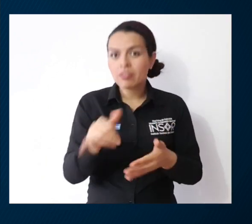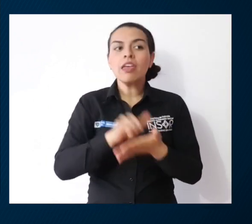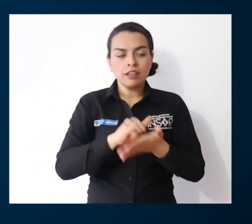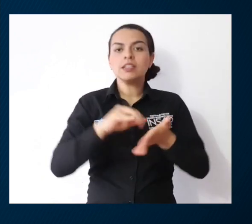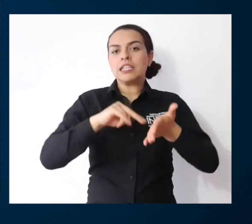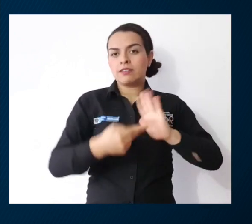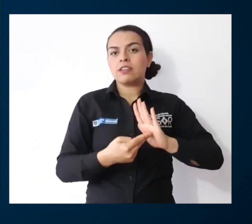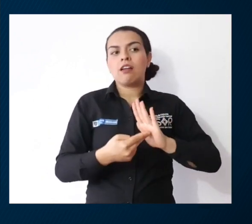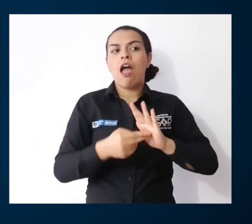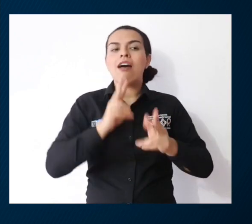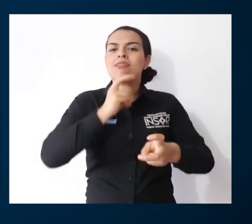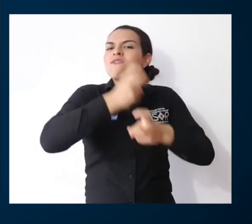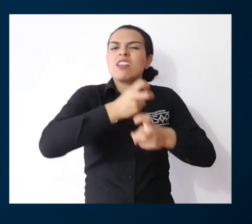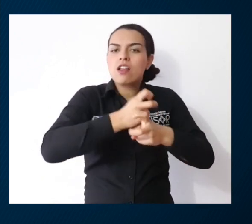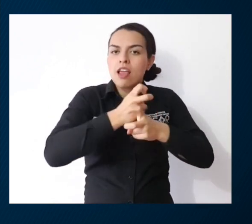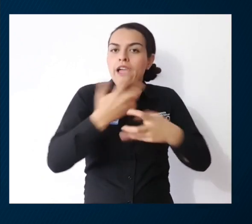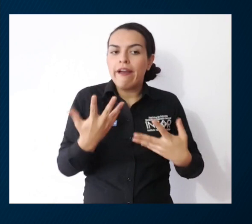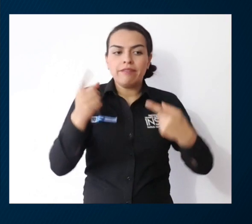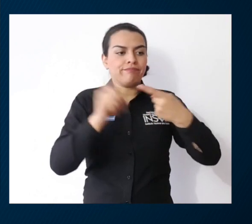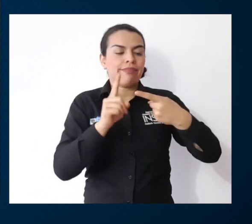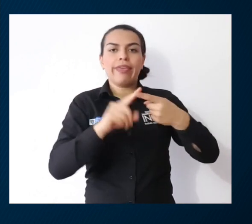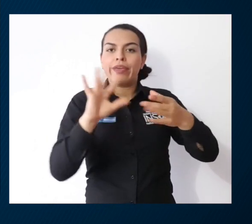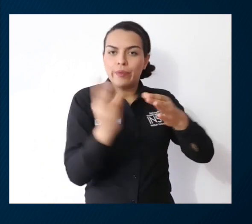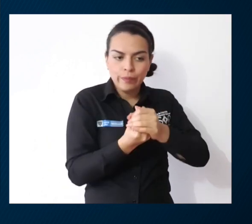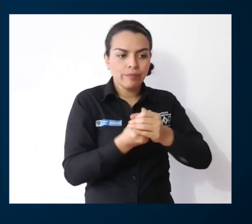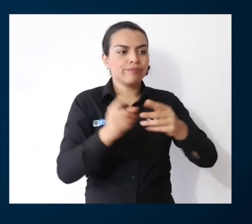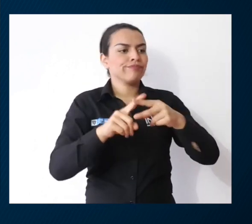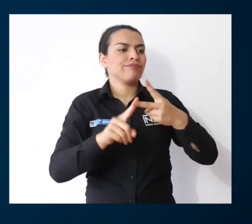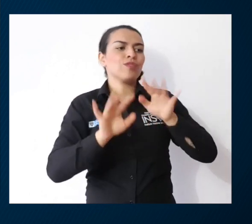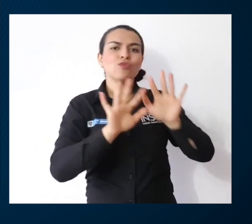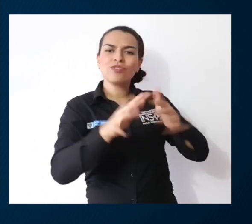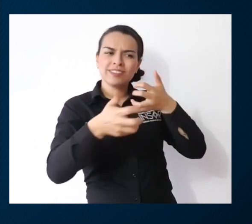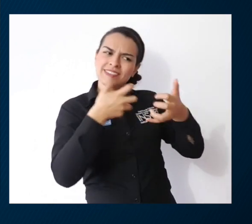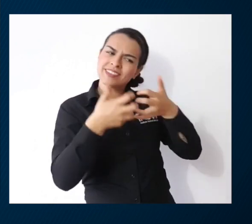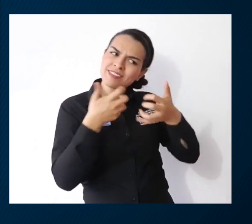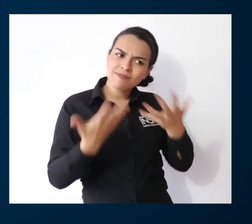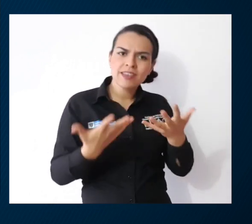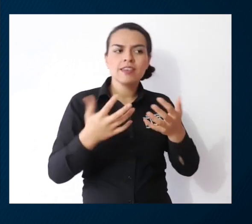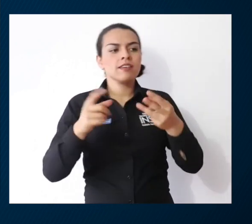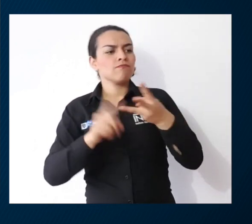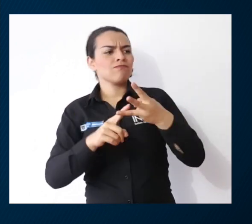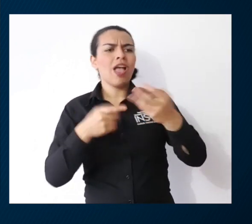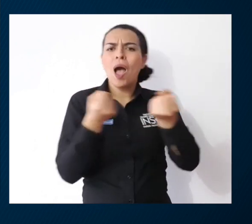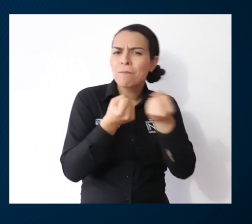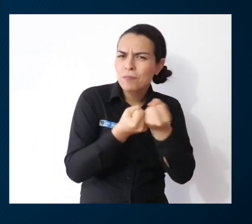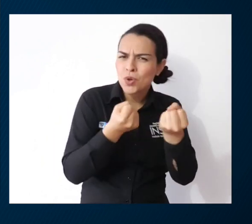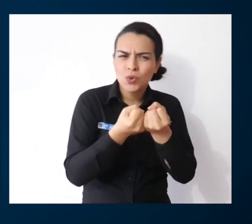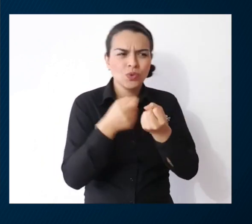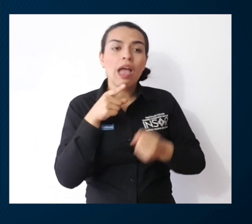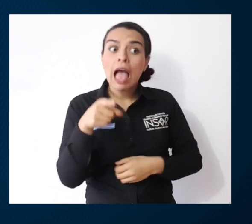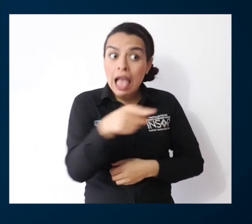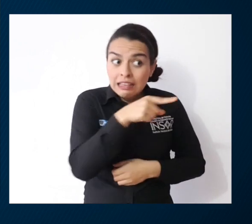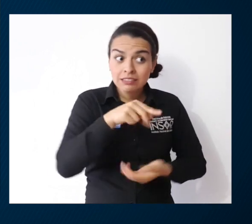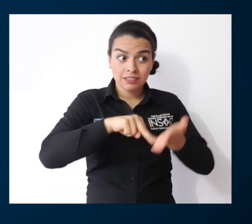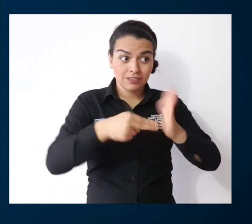dificultades de inclusión, la rigidez del sistema, la carencia de los apoyos, difícilmente se van a resolver en los momentos